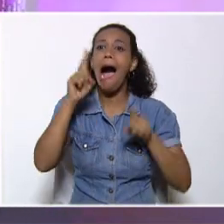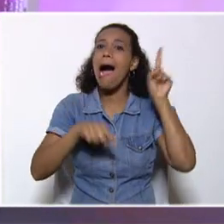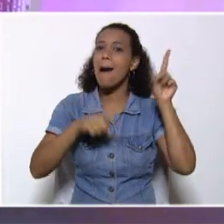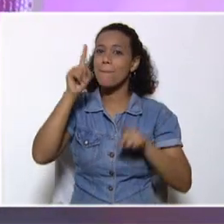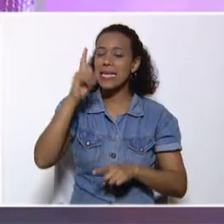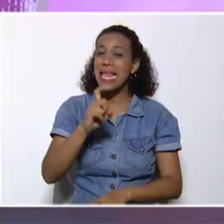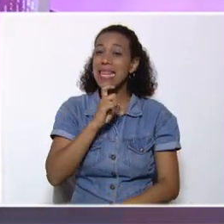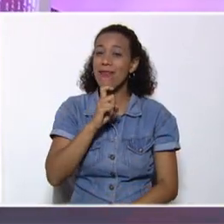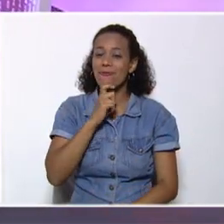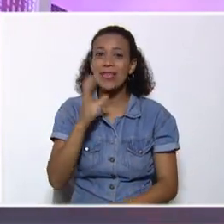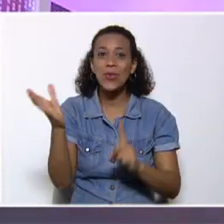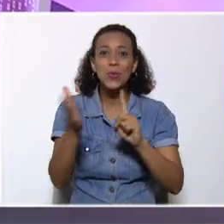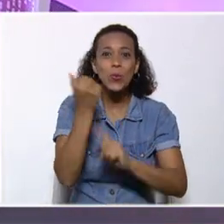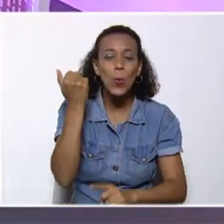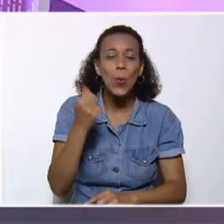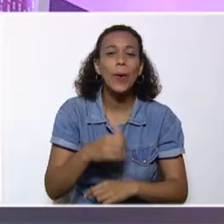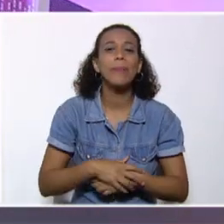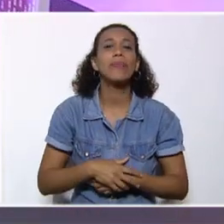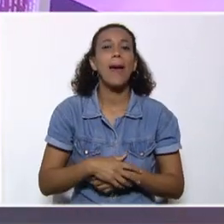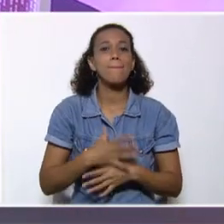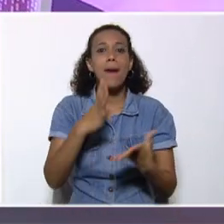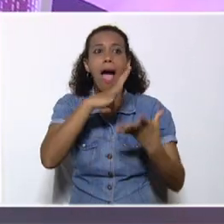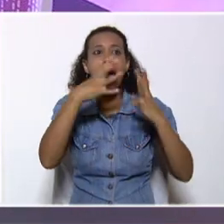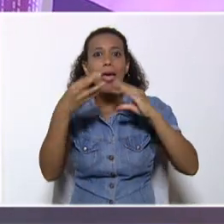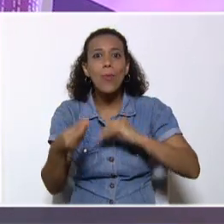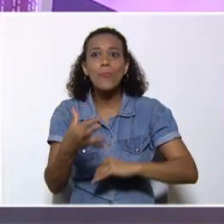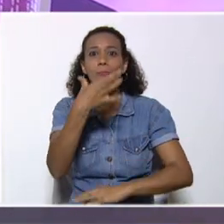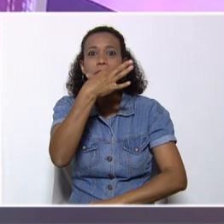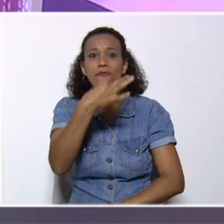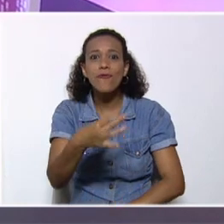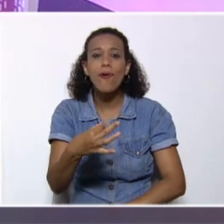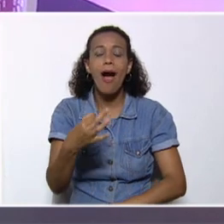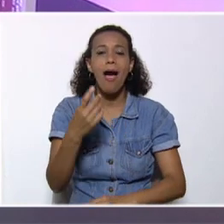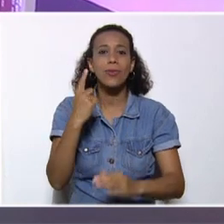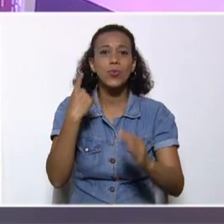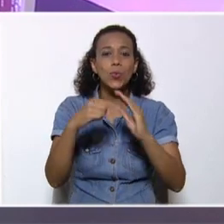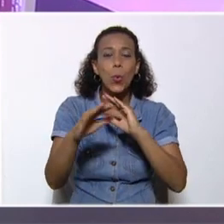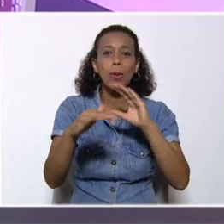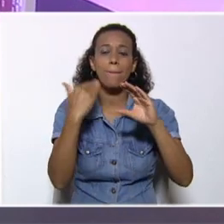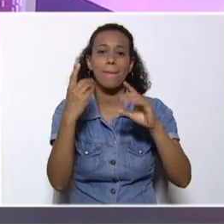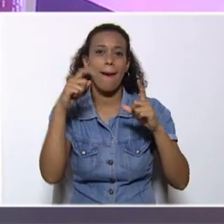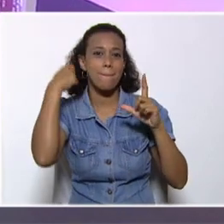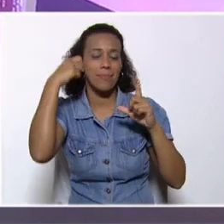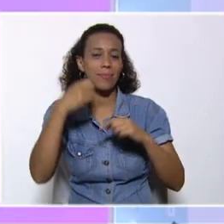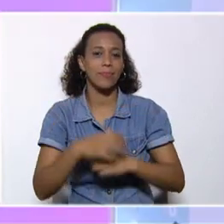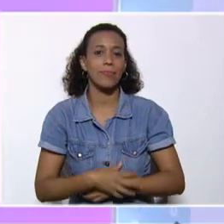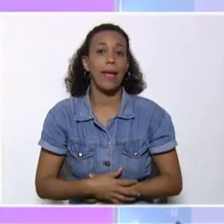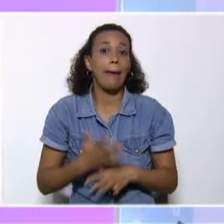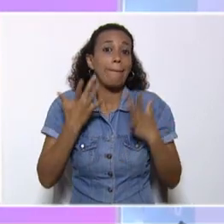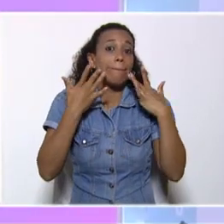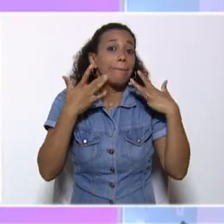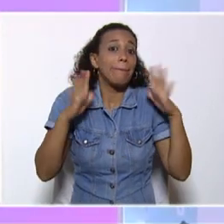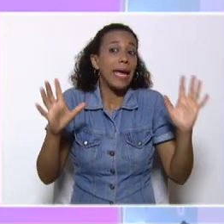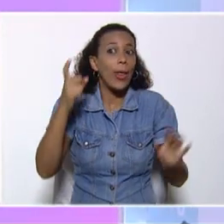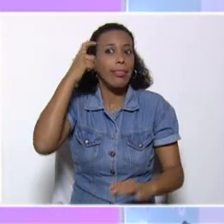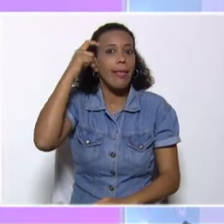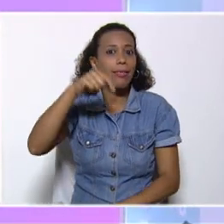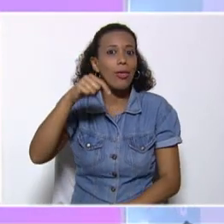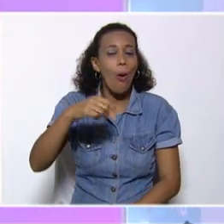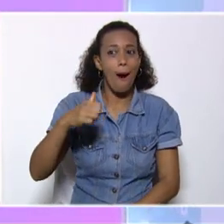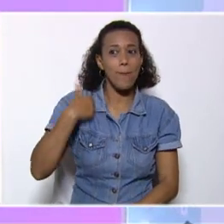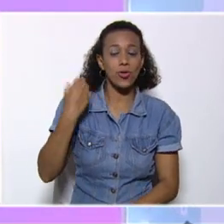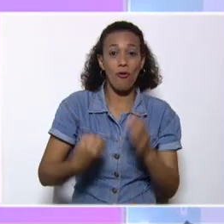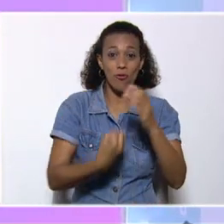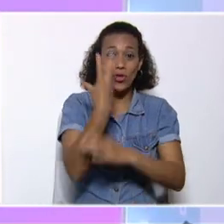veces me cuesta conseguir la aplicación más adecuada para la edición de videos. Sin embargo, el día de hoy